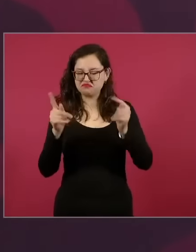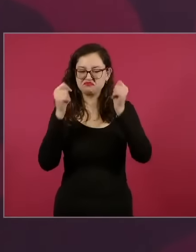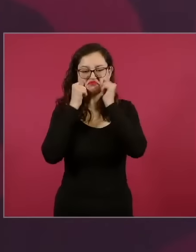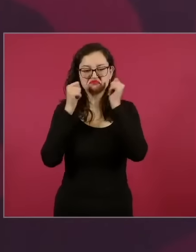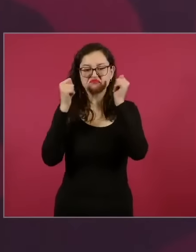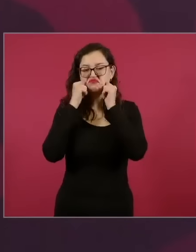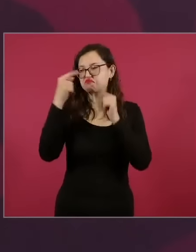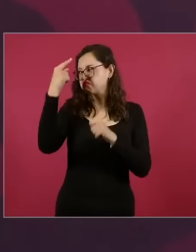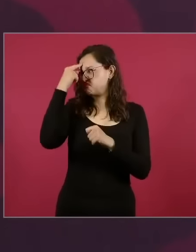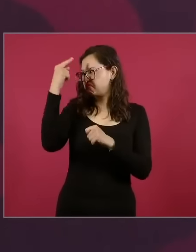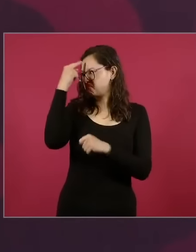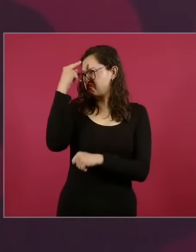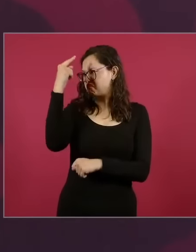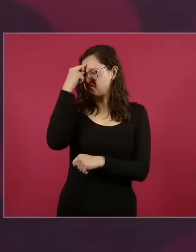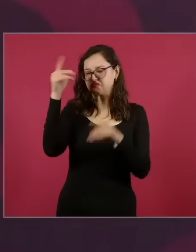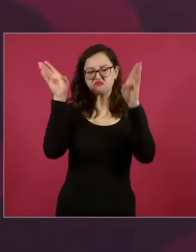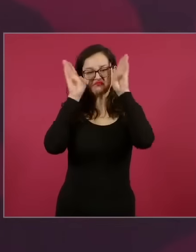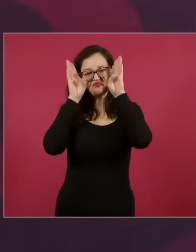y dejan de ser